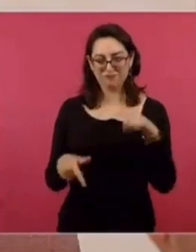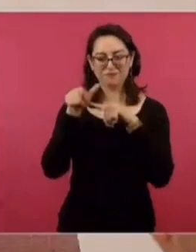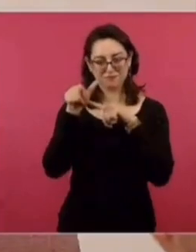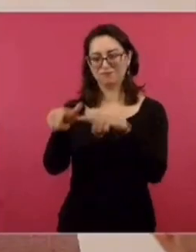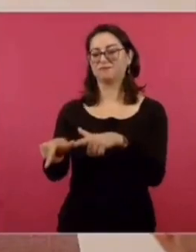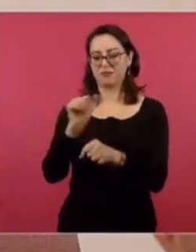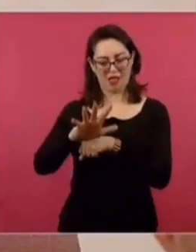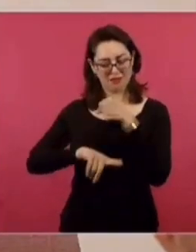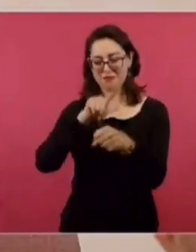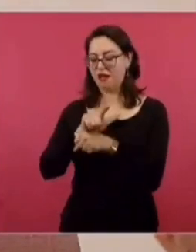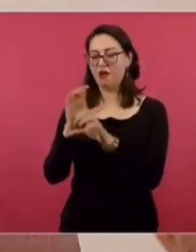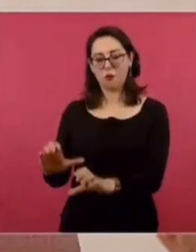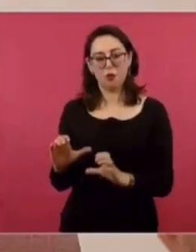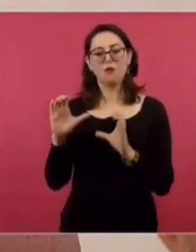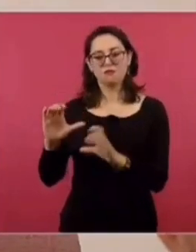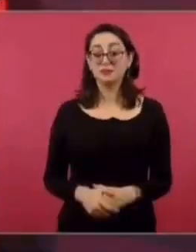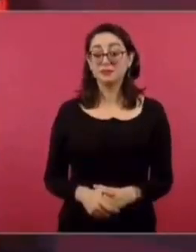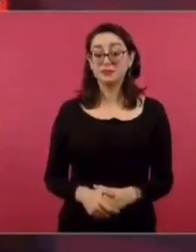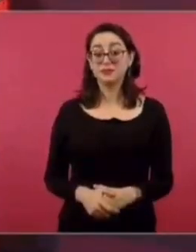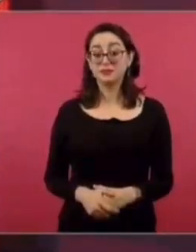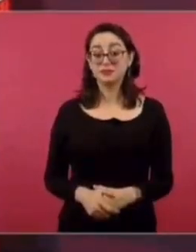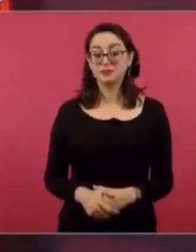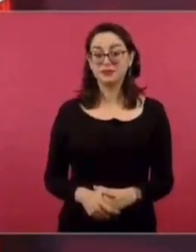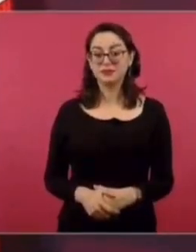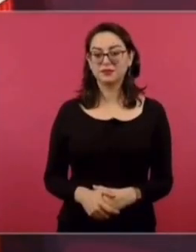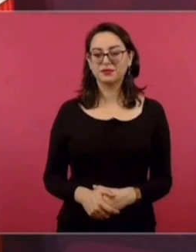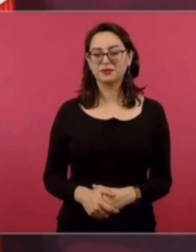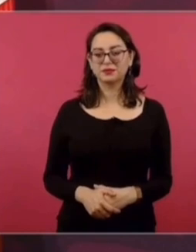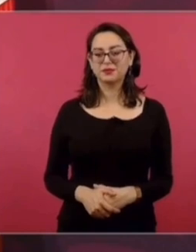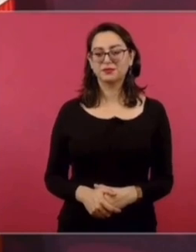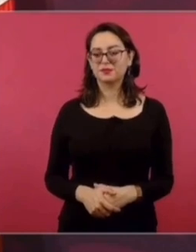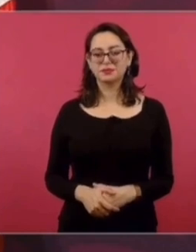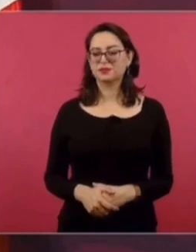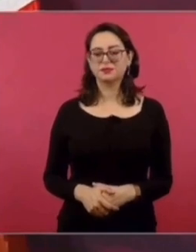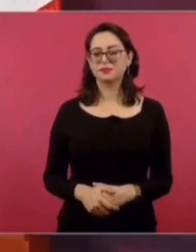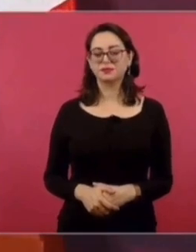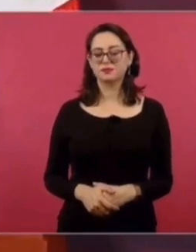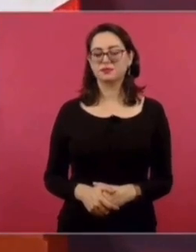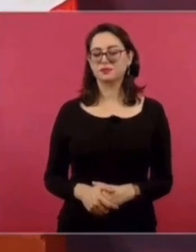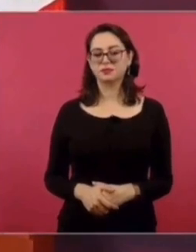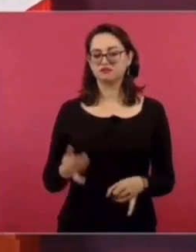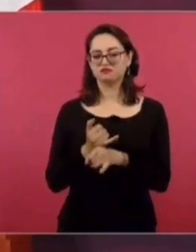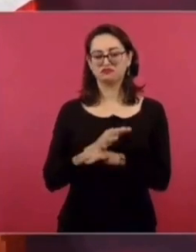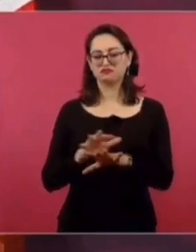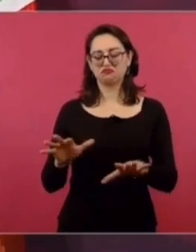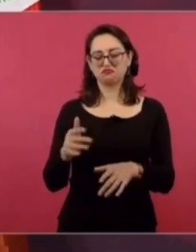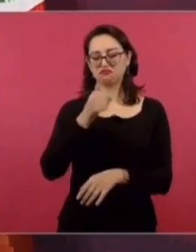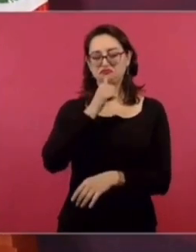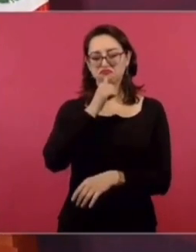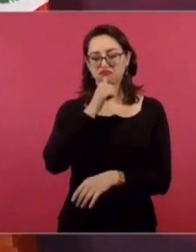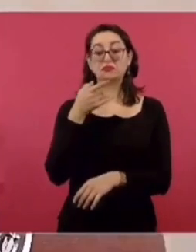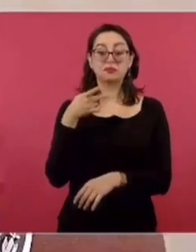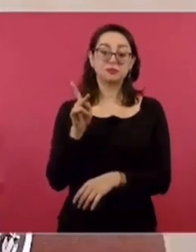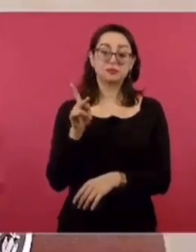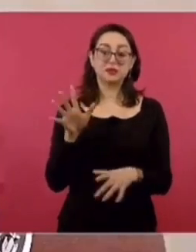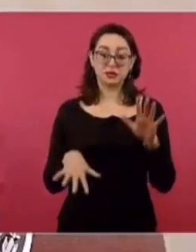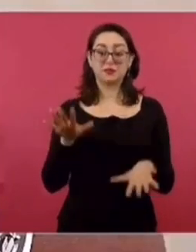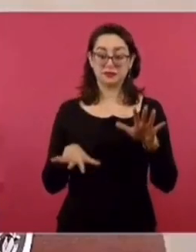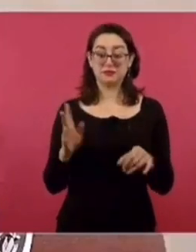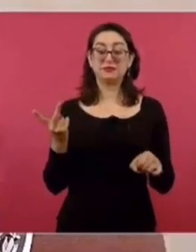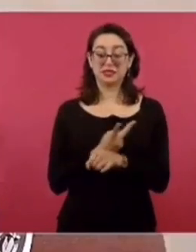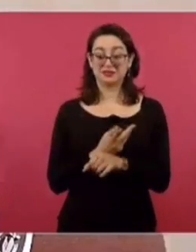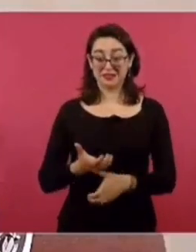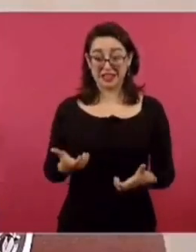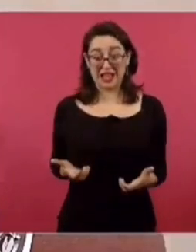su hábitat y protegiéndolos. No, no tengo información, pero sí se dan casos de que en la